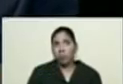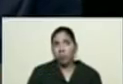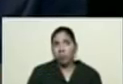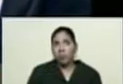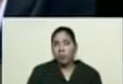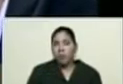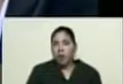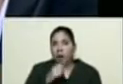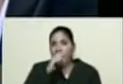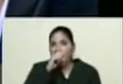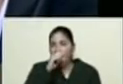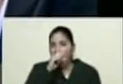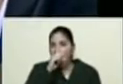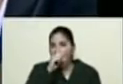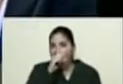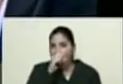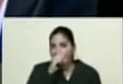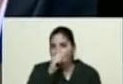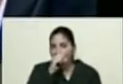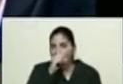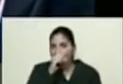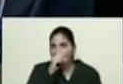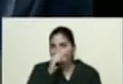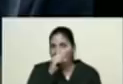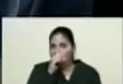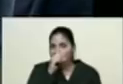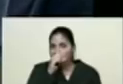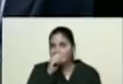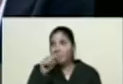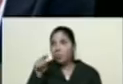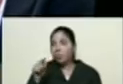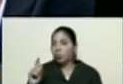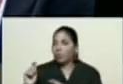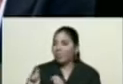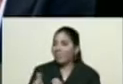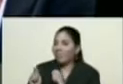ti. Y ahí hubo un silencio.